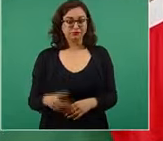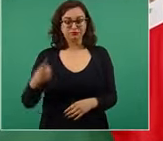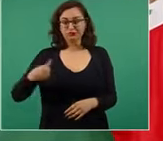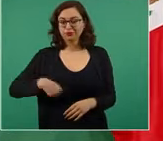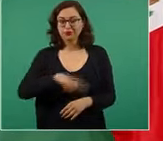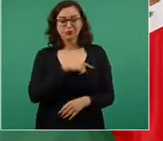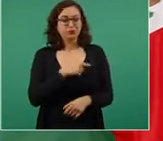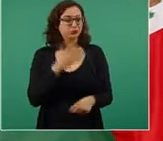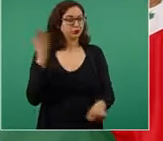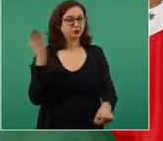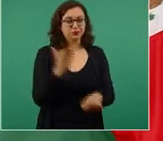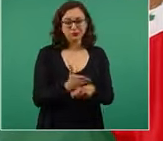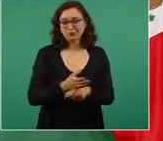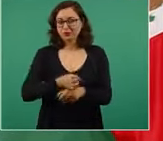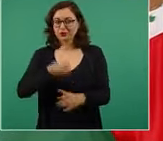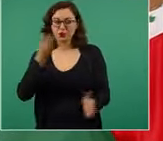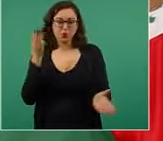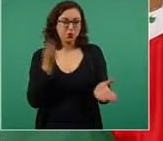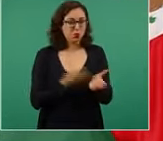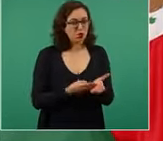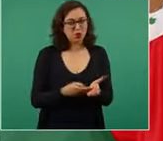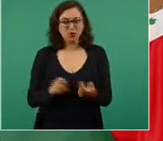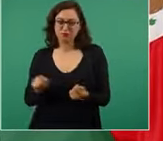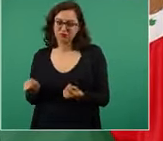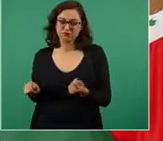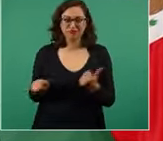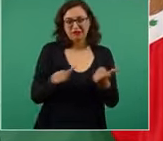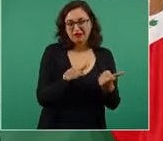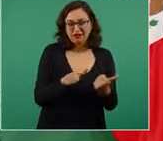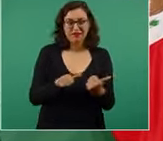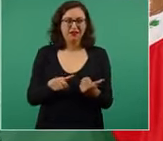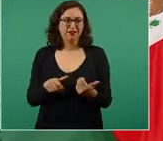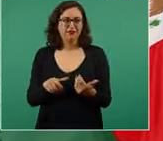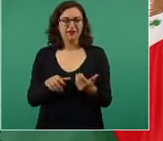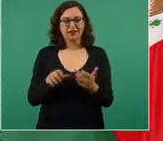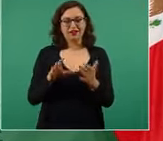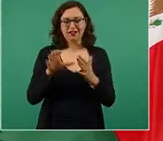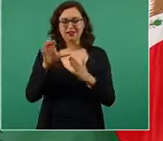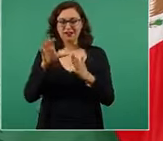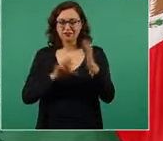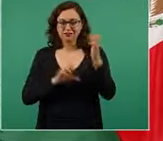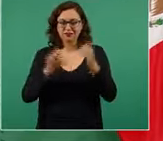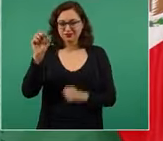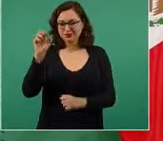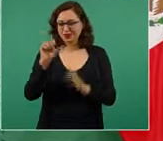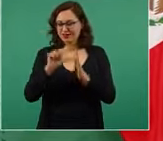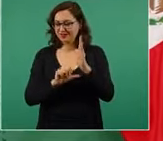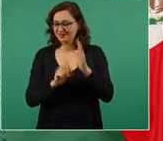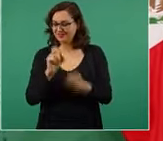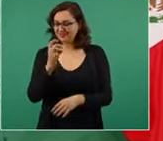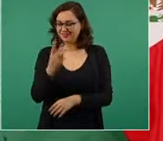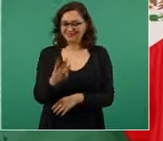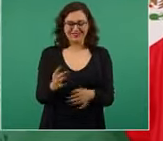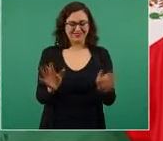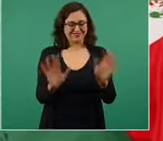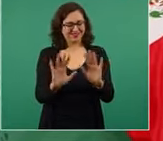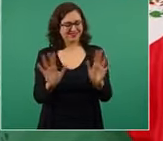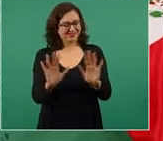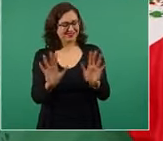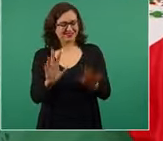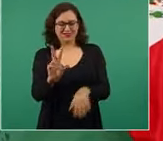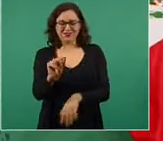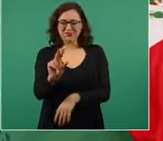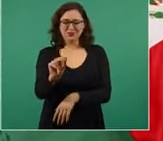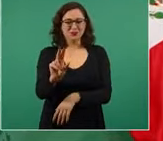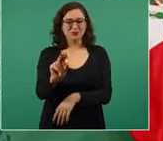sancionar a nadie, ni se va a aplicar el 33, eso no. O sea, eso de la aplicación del